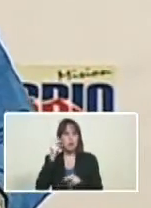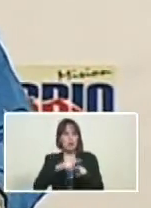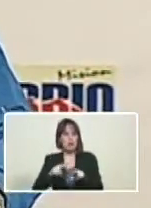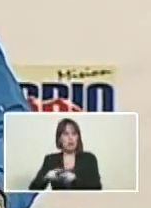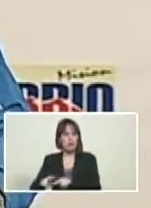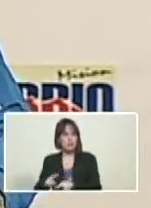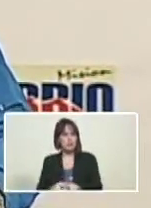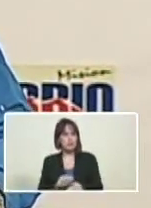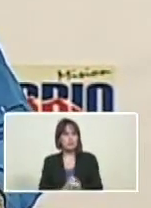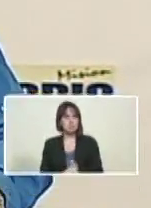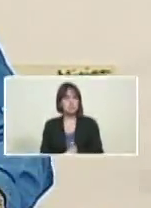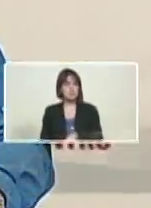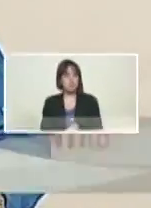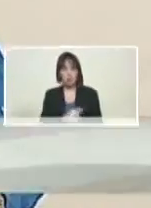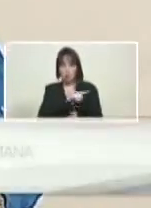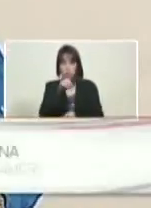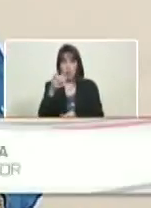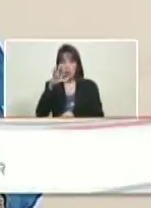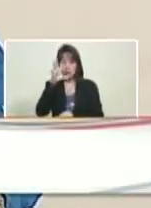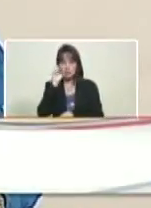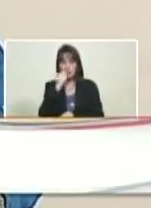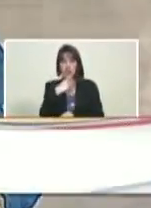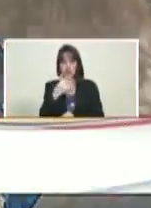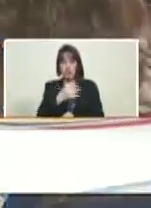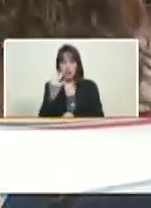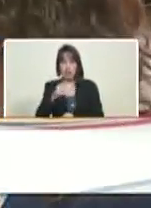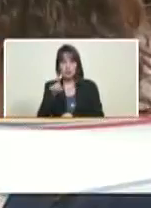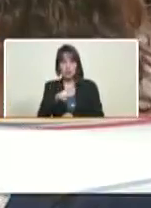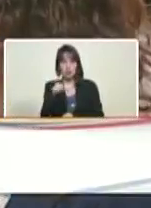patria. ¿Ustedes me entienden, verdad?